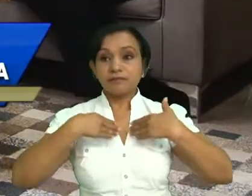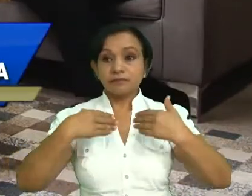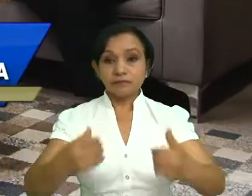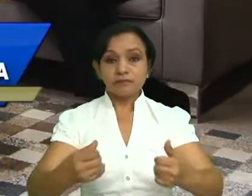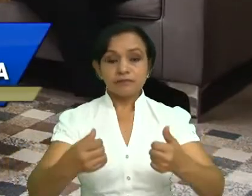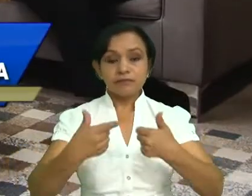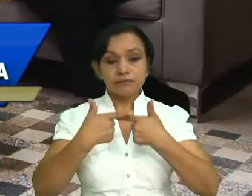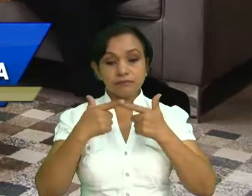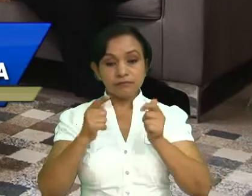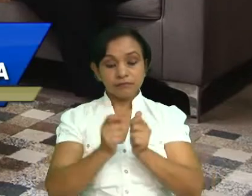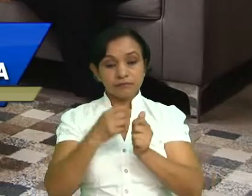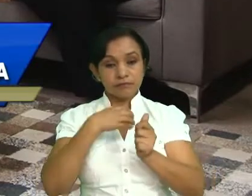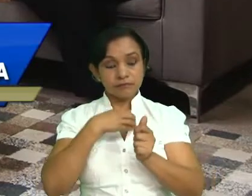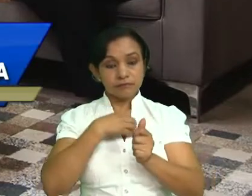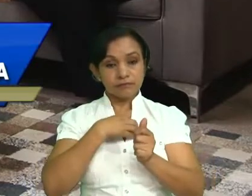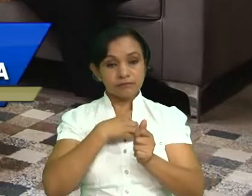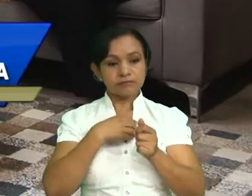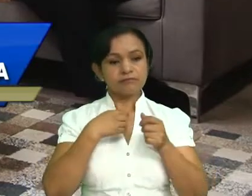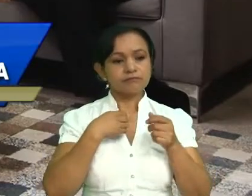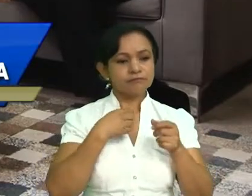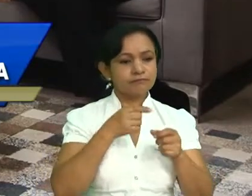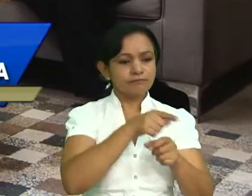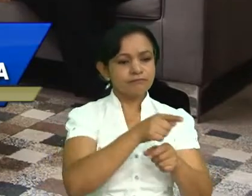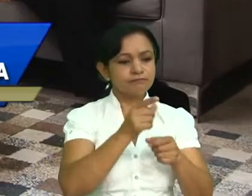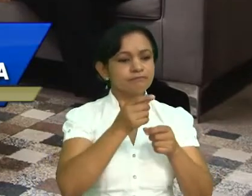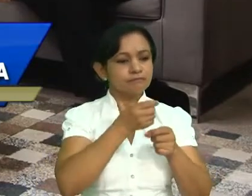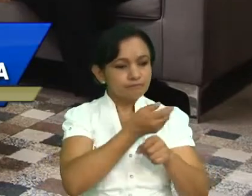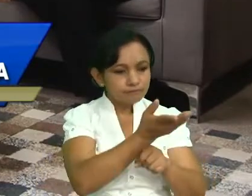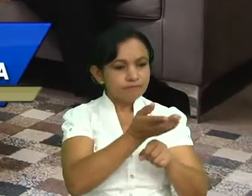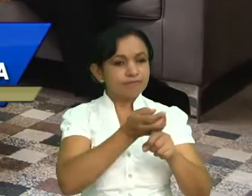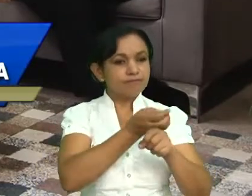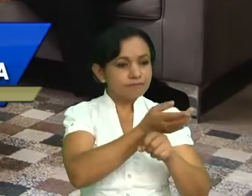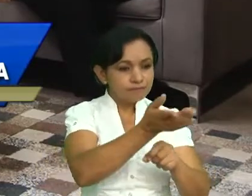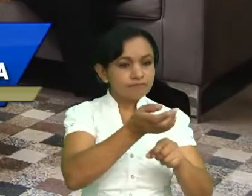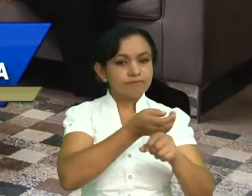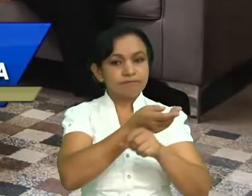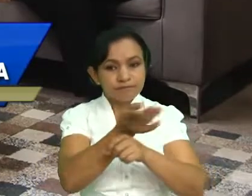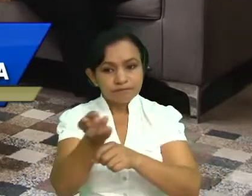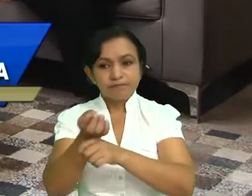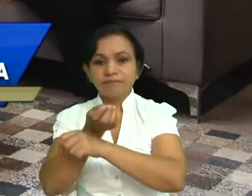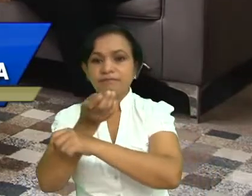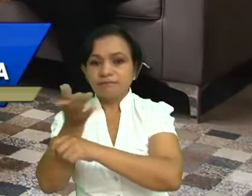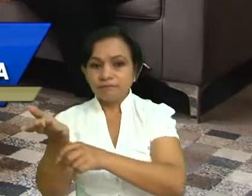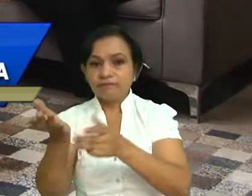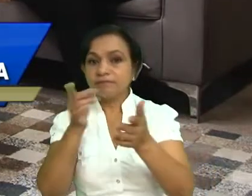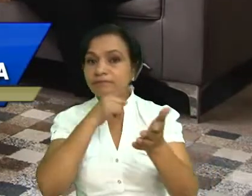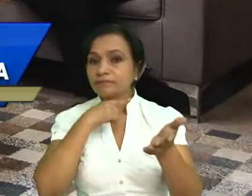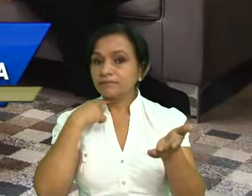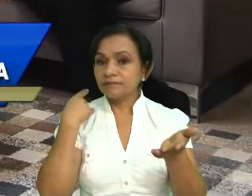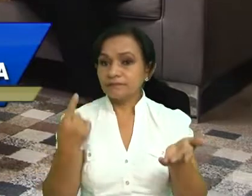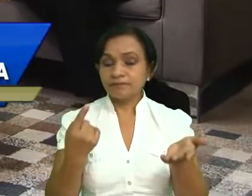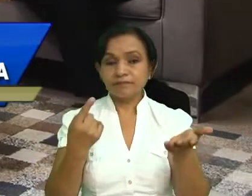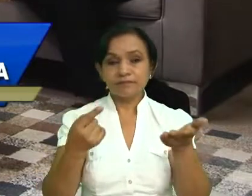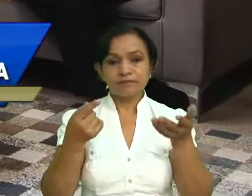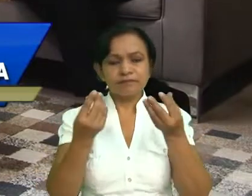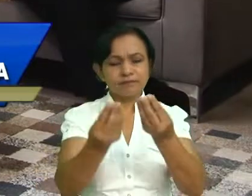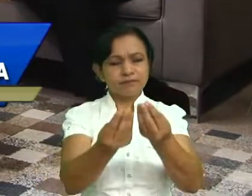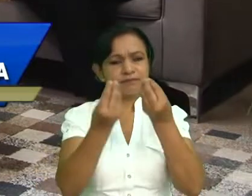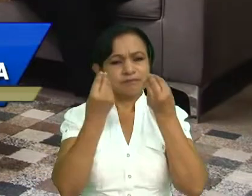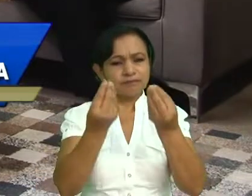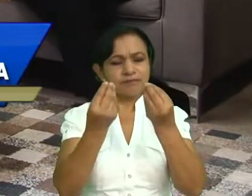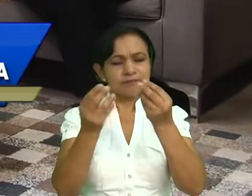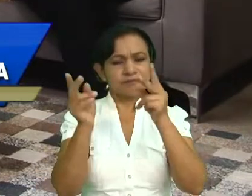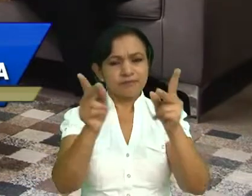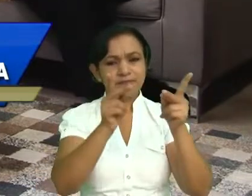somos brigadistas de salud y andamos de tramo en tramo también hablando de las medidas de prevención. Y realmente con este despliegue de